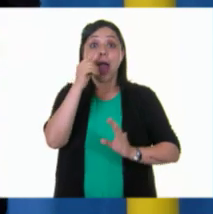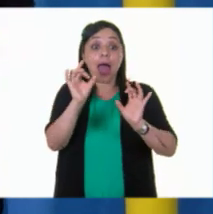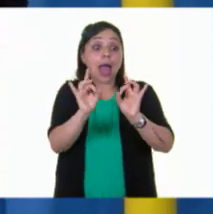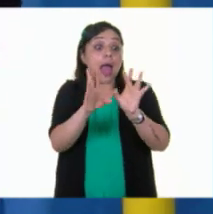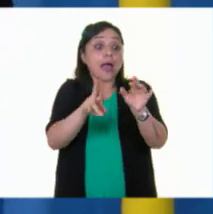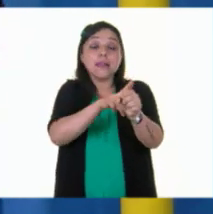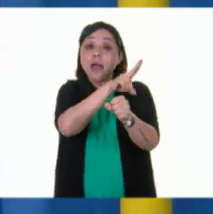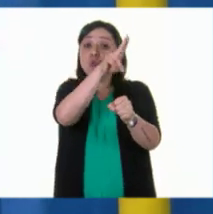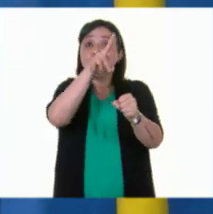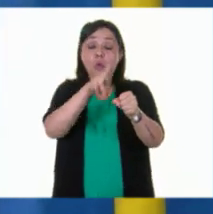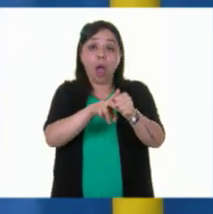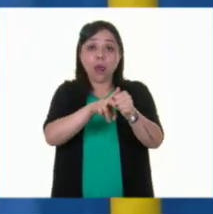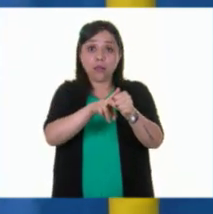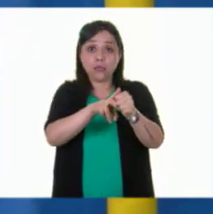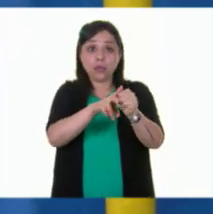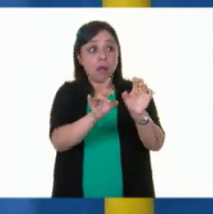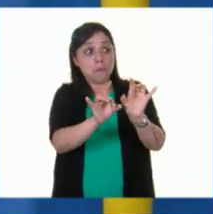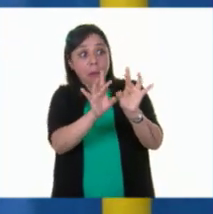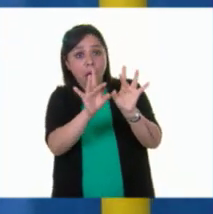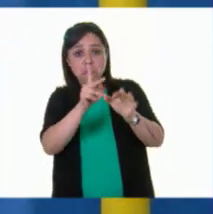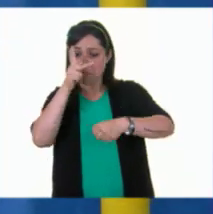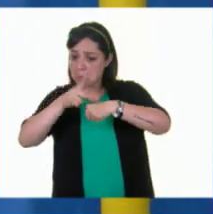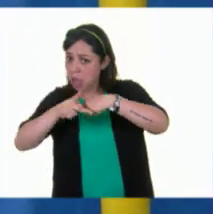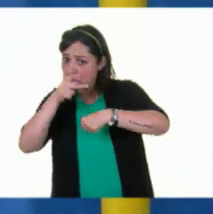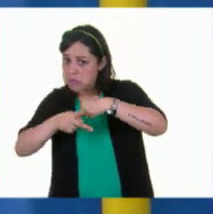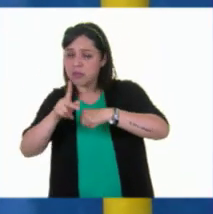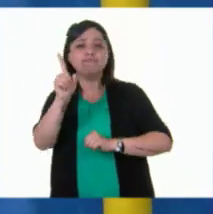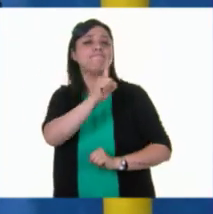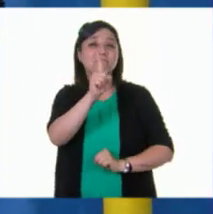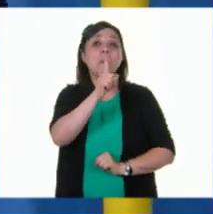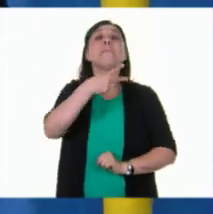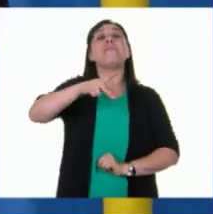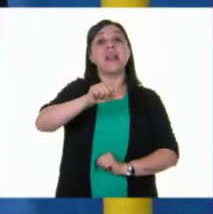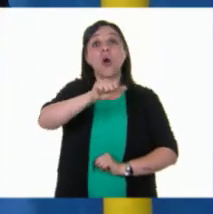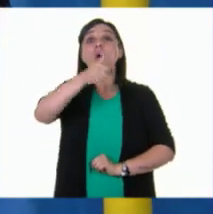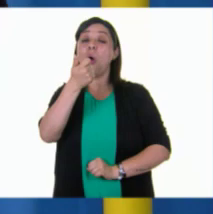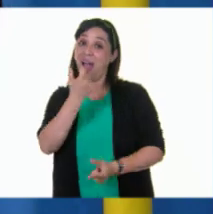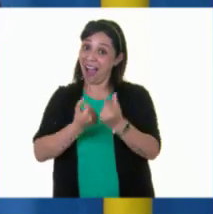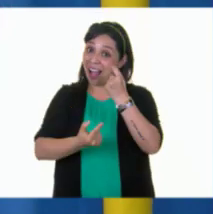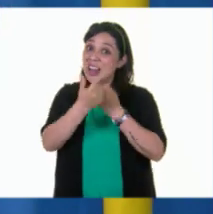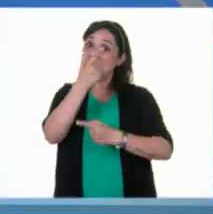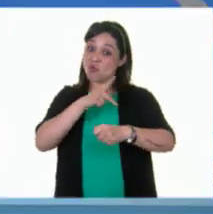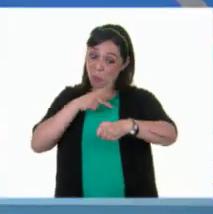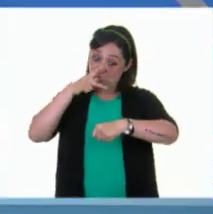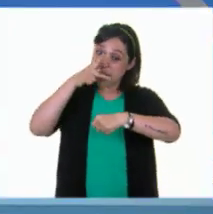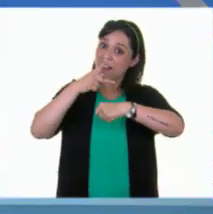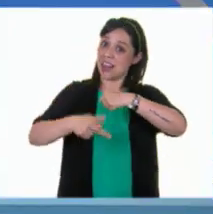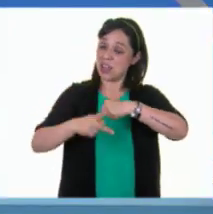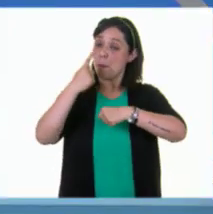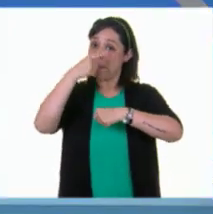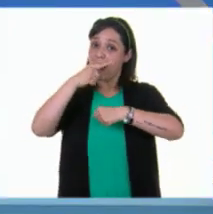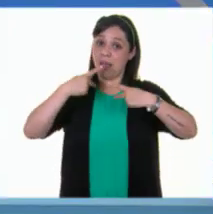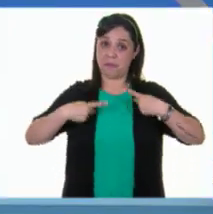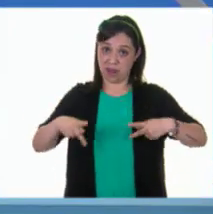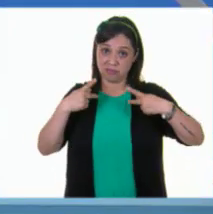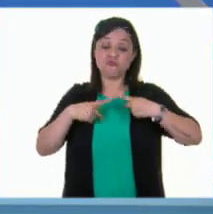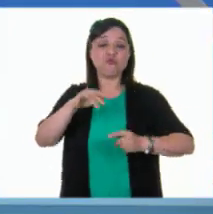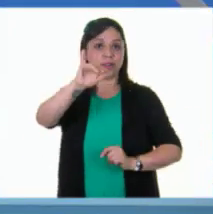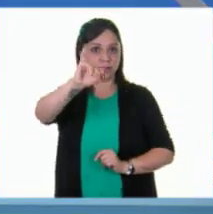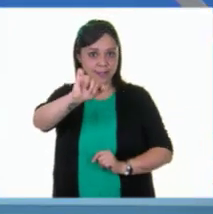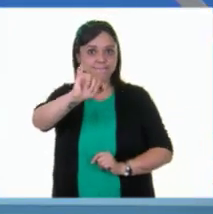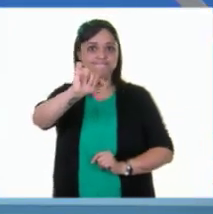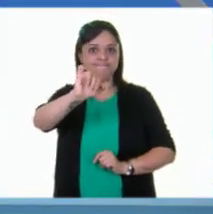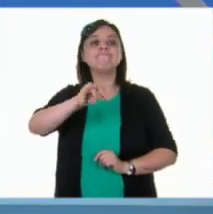para la humanidad, pero otros pueden provocar riesgos o desastres para la población. Maestra, ¿eso quiere decir